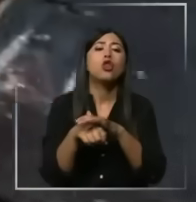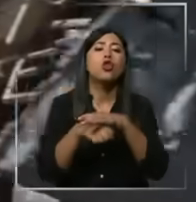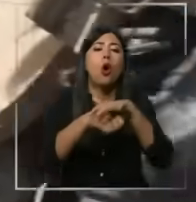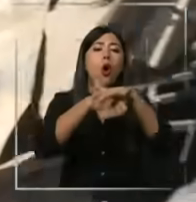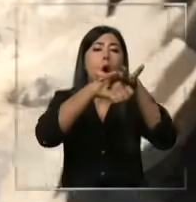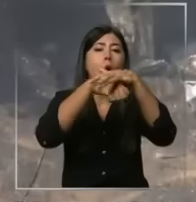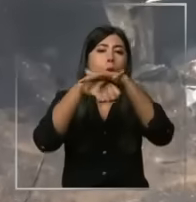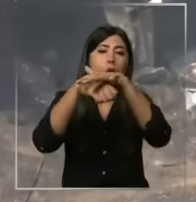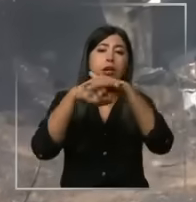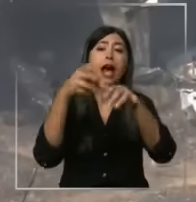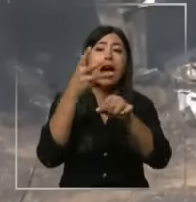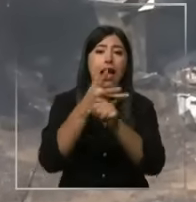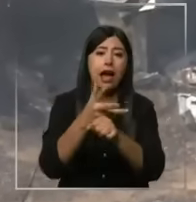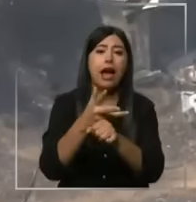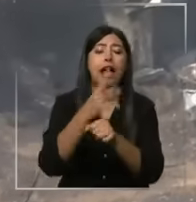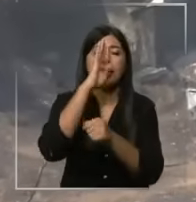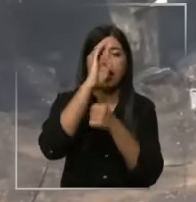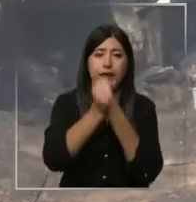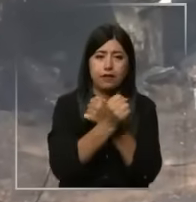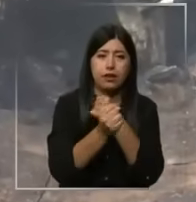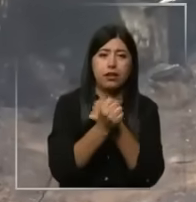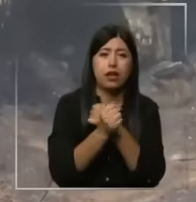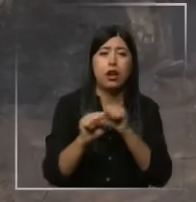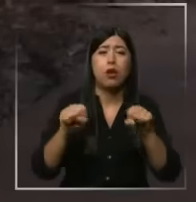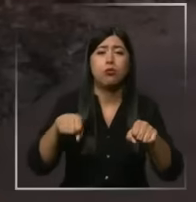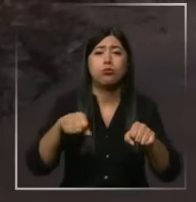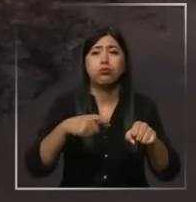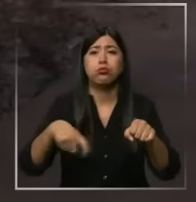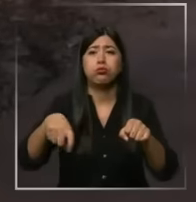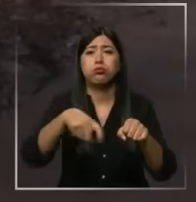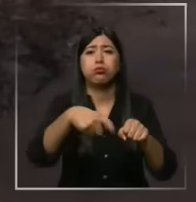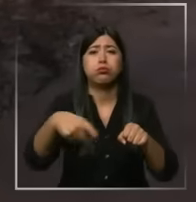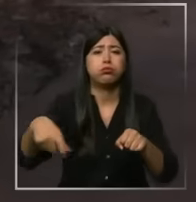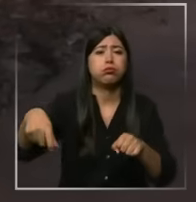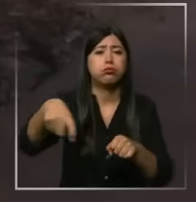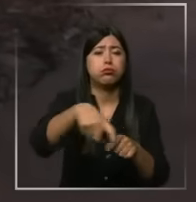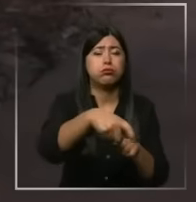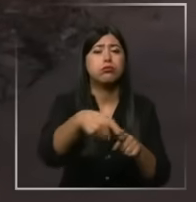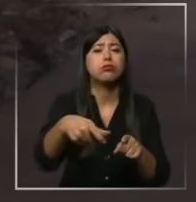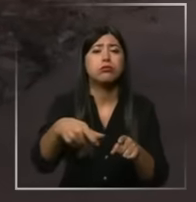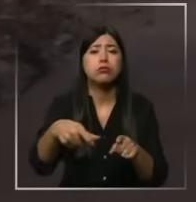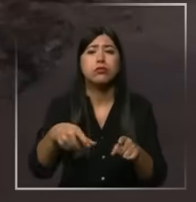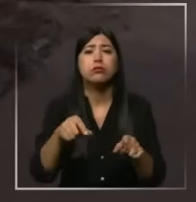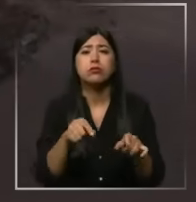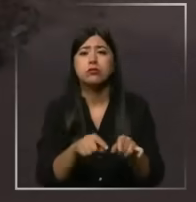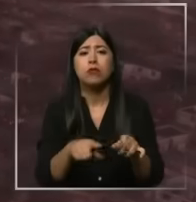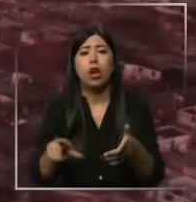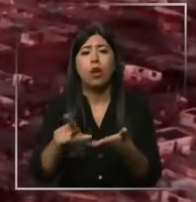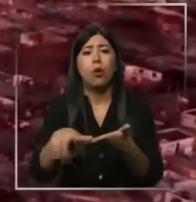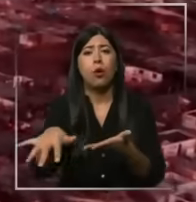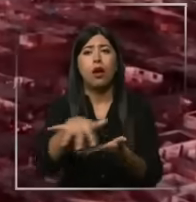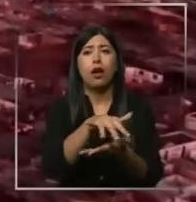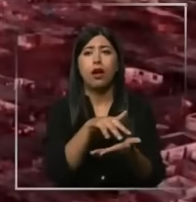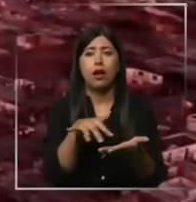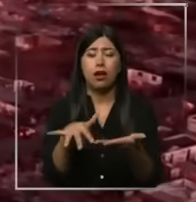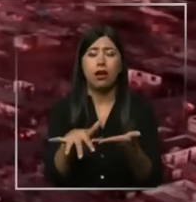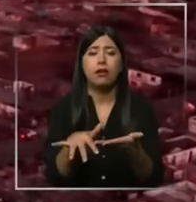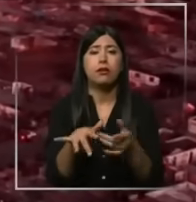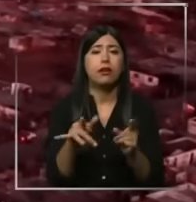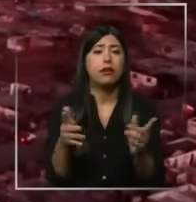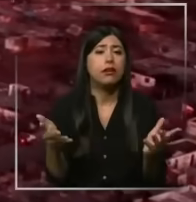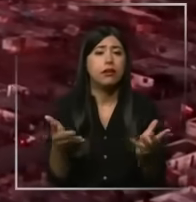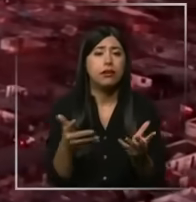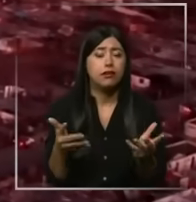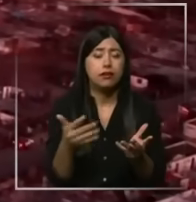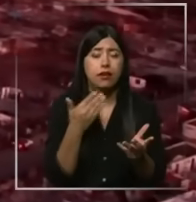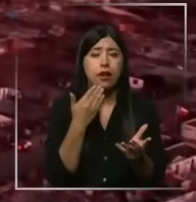presencia policial. Hay varios carabineros motorizados quienes se están desplegando en esta zona, que es lo que estaban esperando